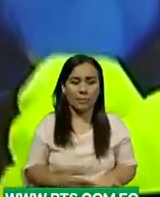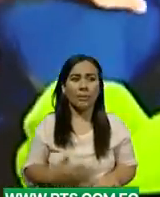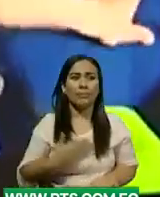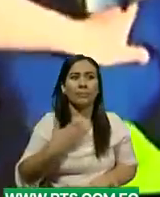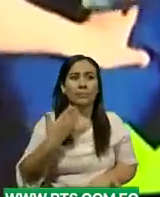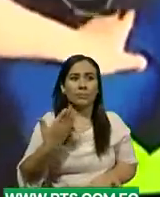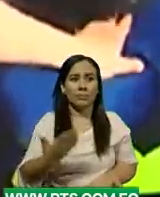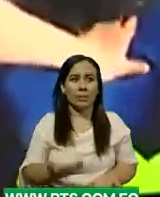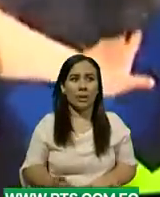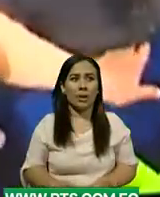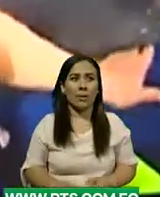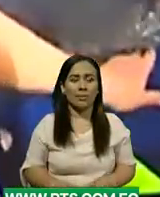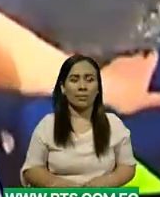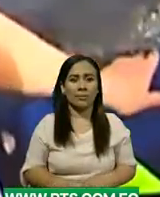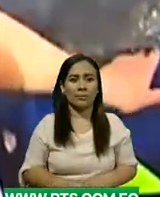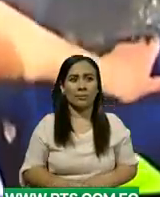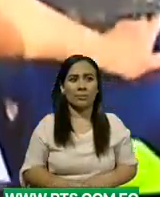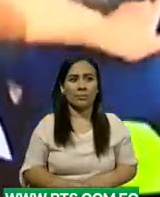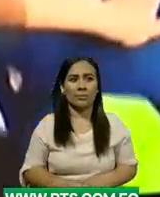Vamos.